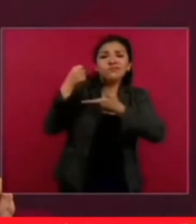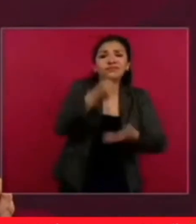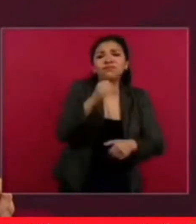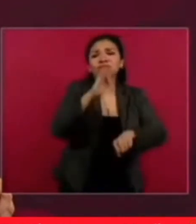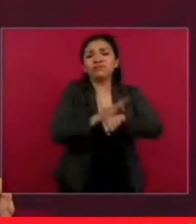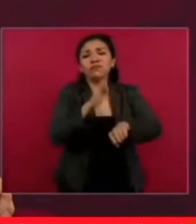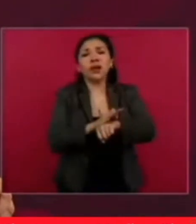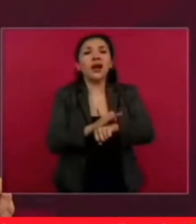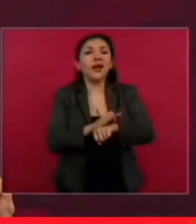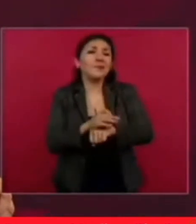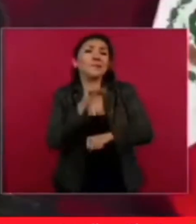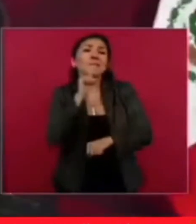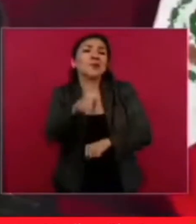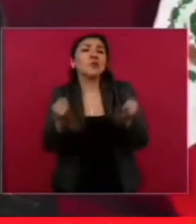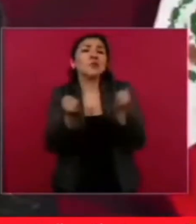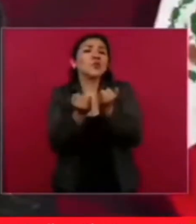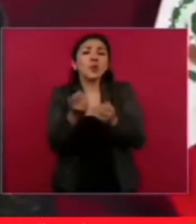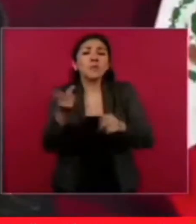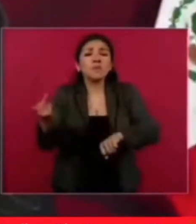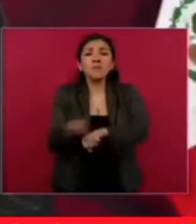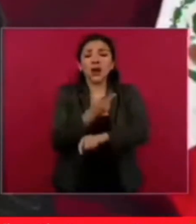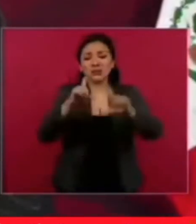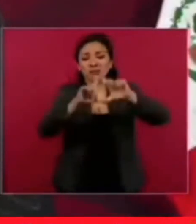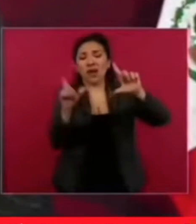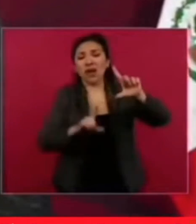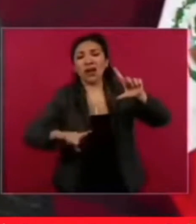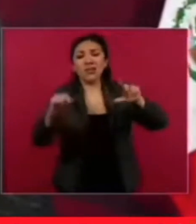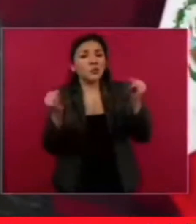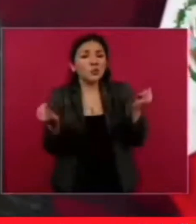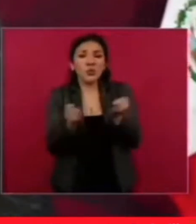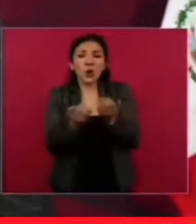pues es lo que está pasando también en el país.